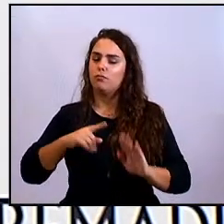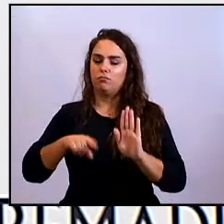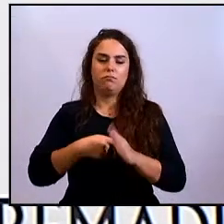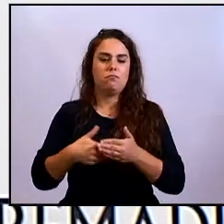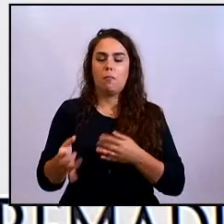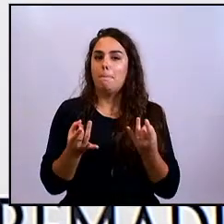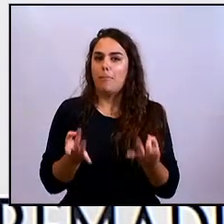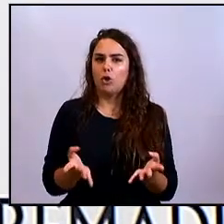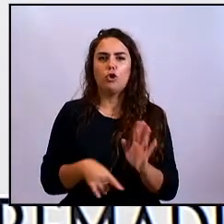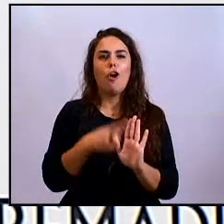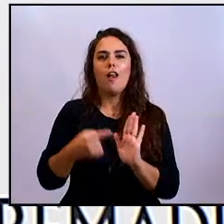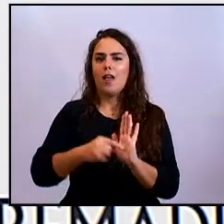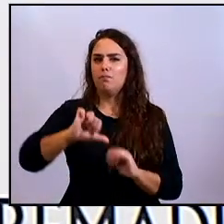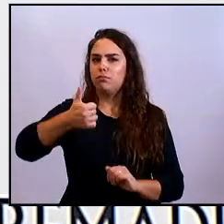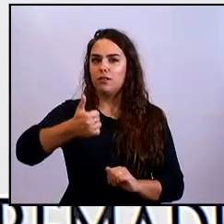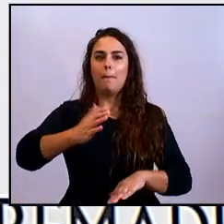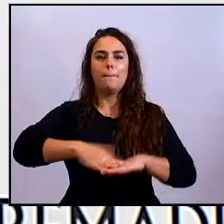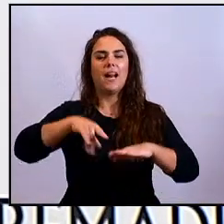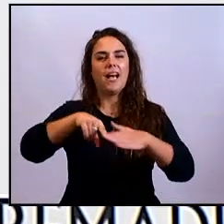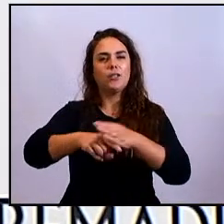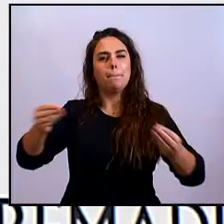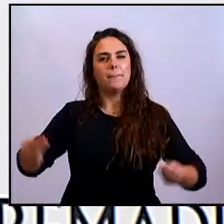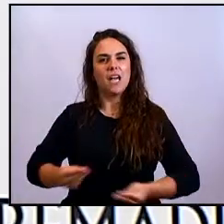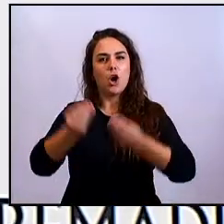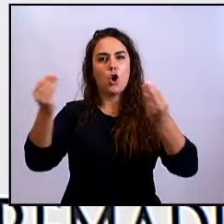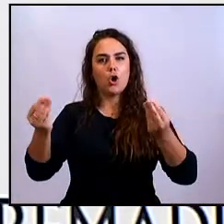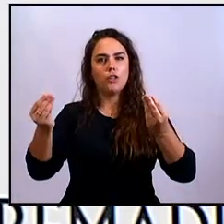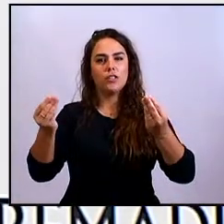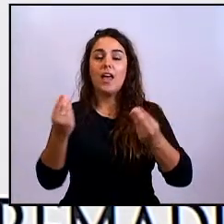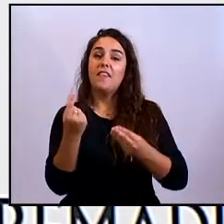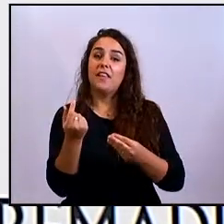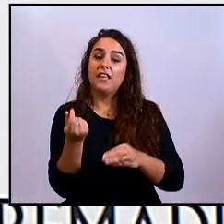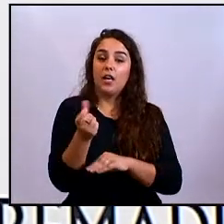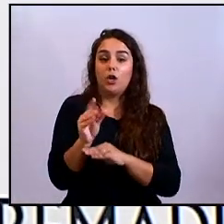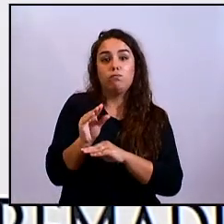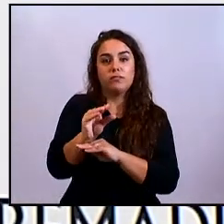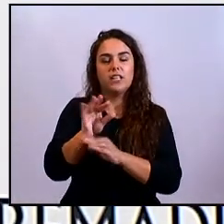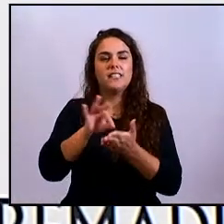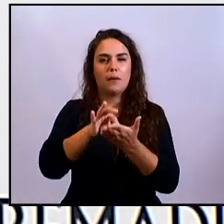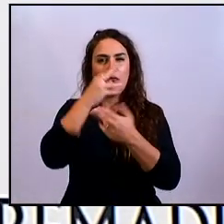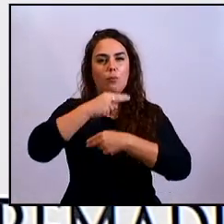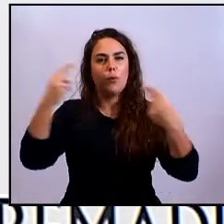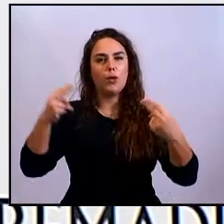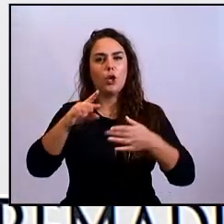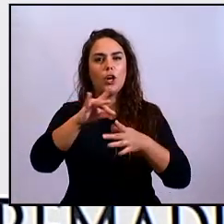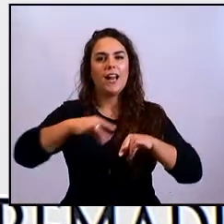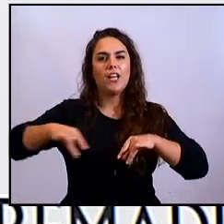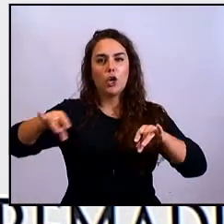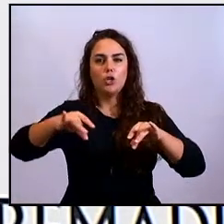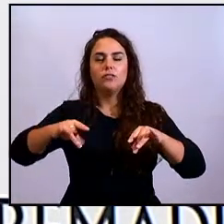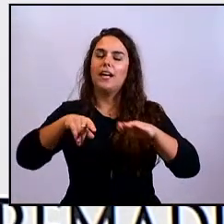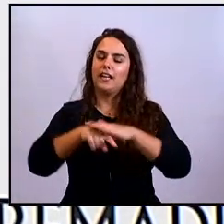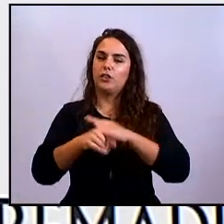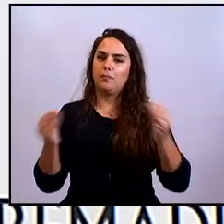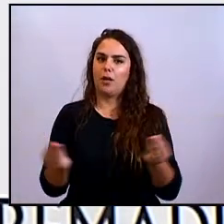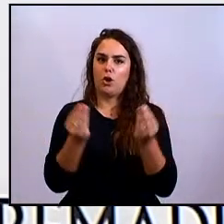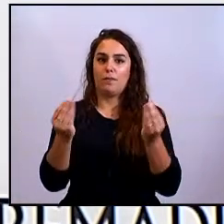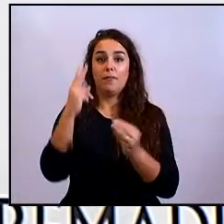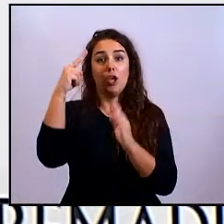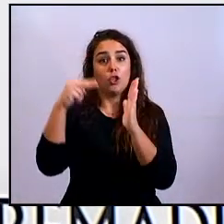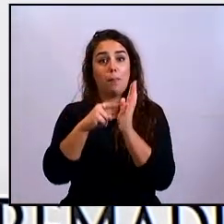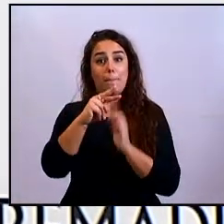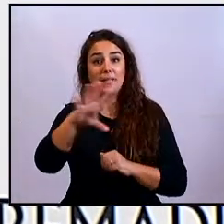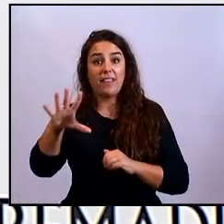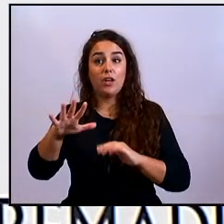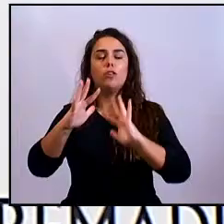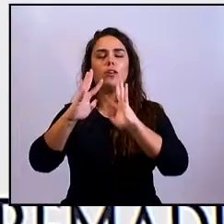para gestionar mejor y con más inversión los servicios públicos de nuestra región. Las de 2025 son, por tanto, unas